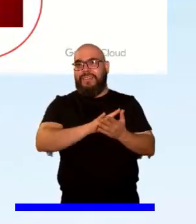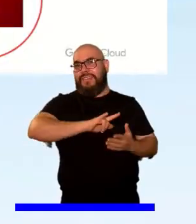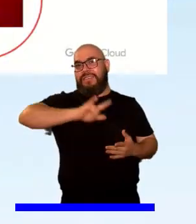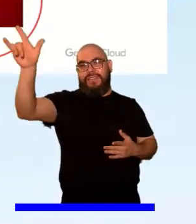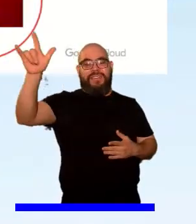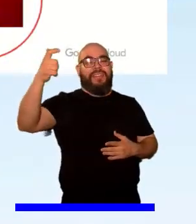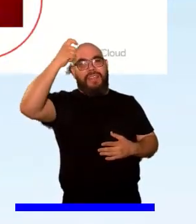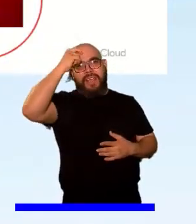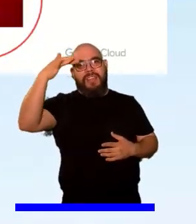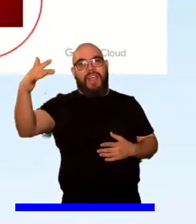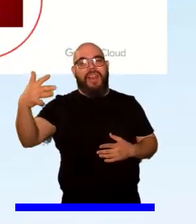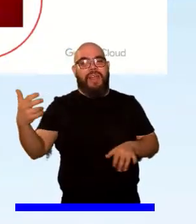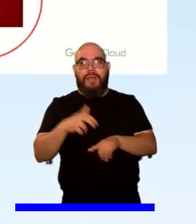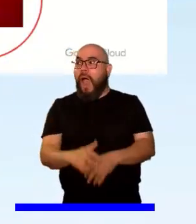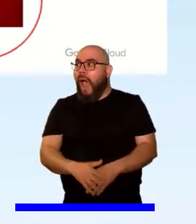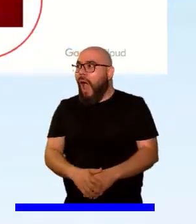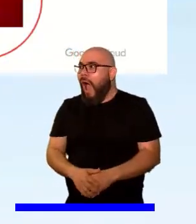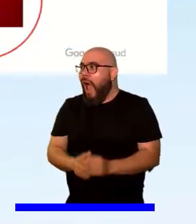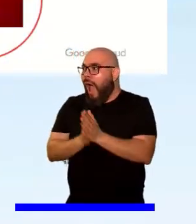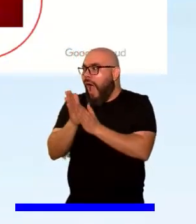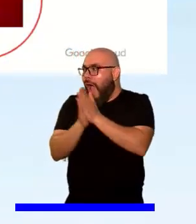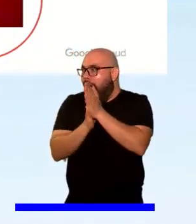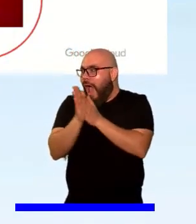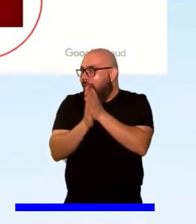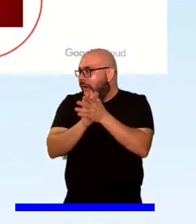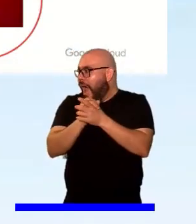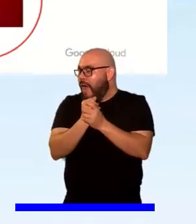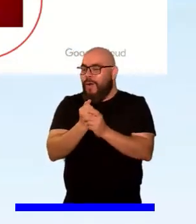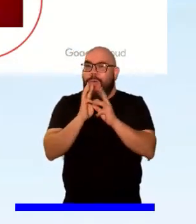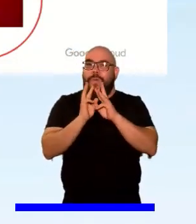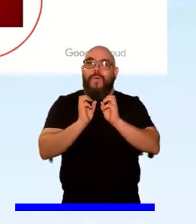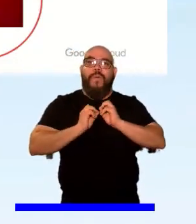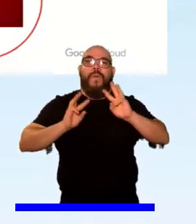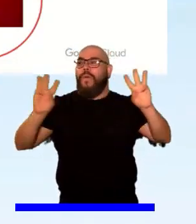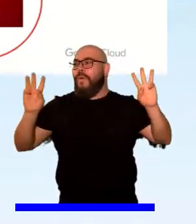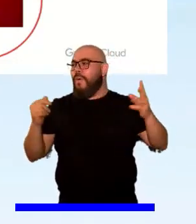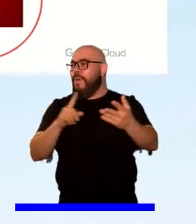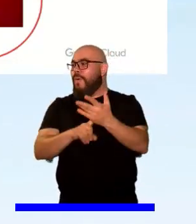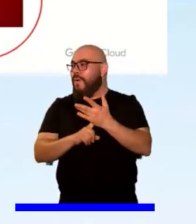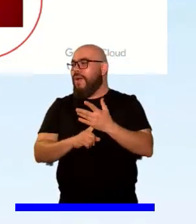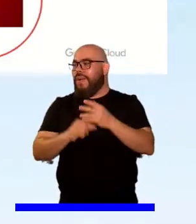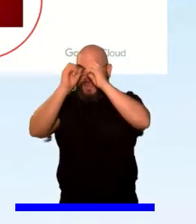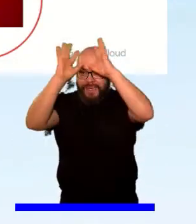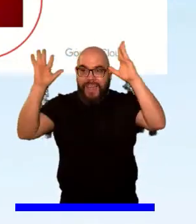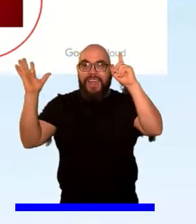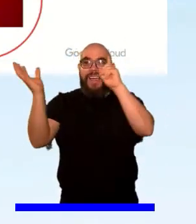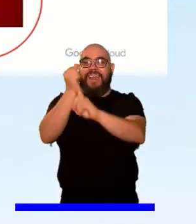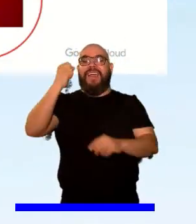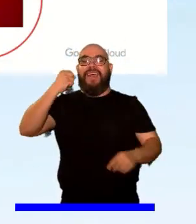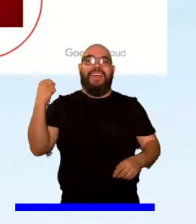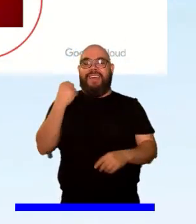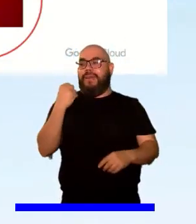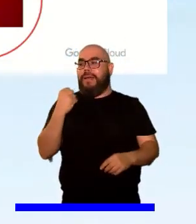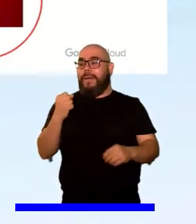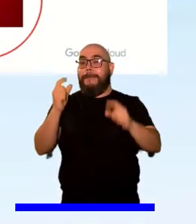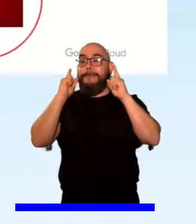Cartagena por avión. Genial, qué bacano. Me la fumé, me la soñé, yo qué sé. Pero